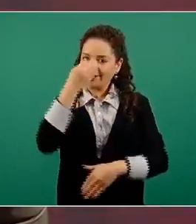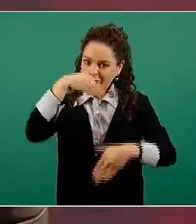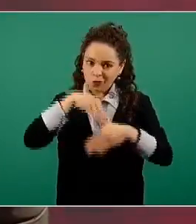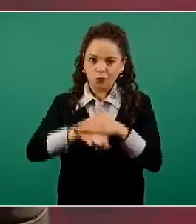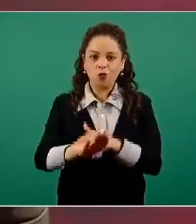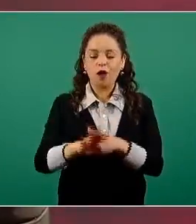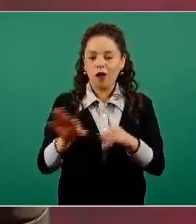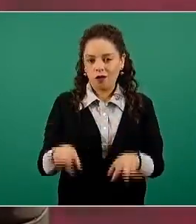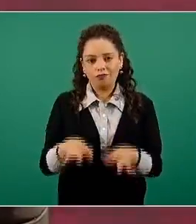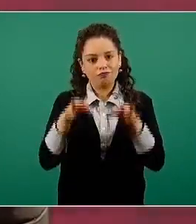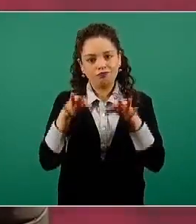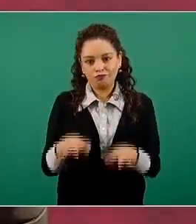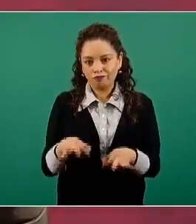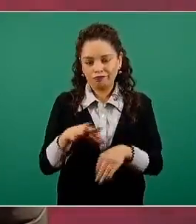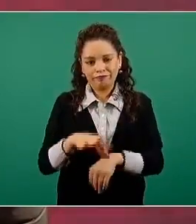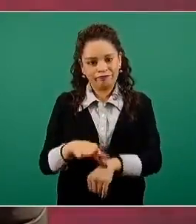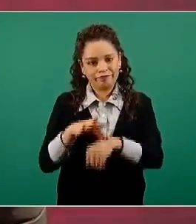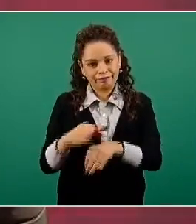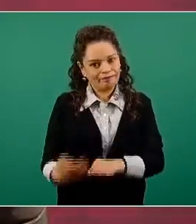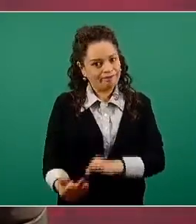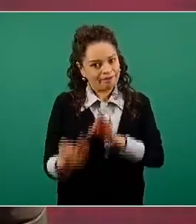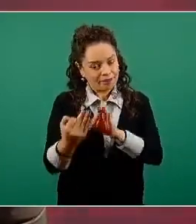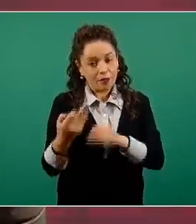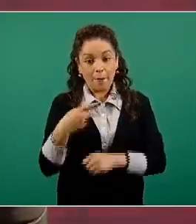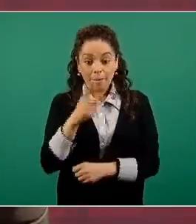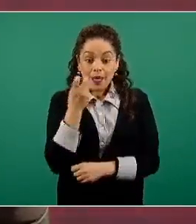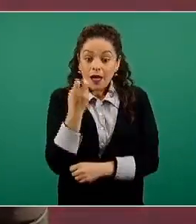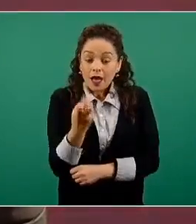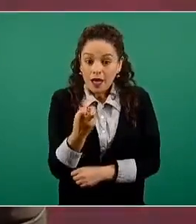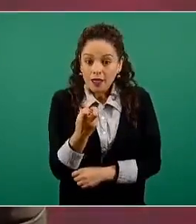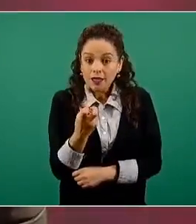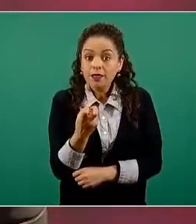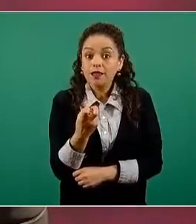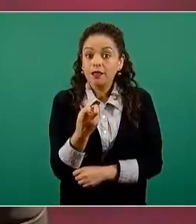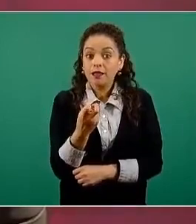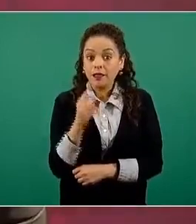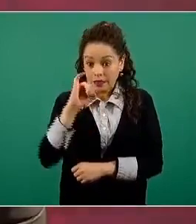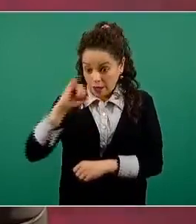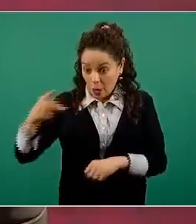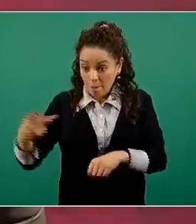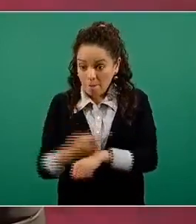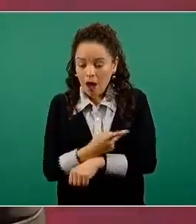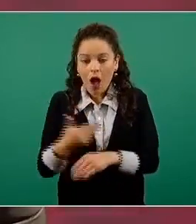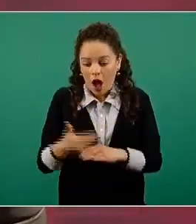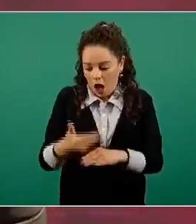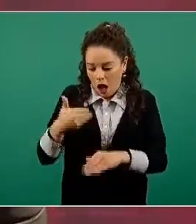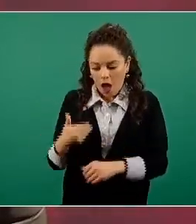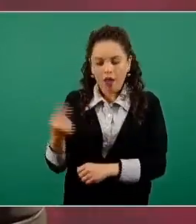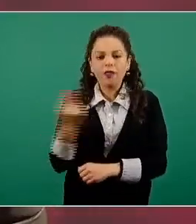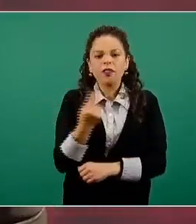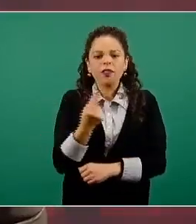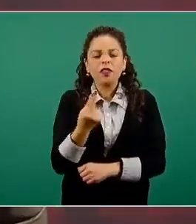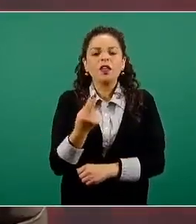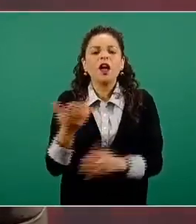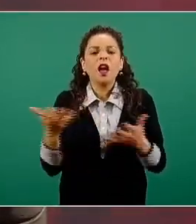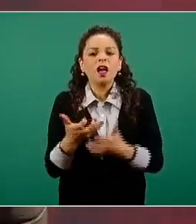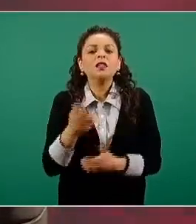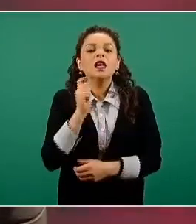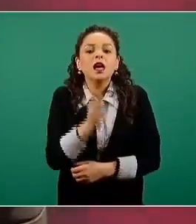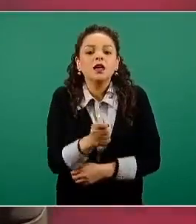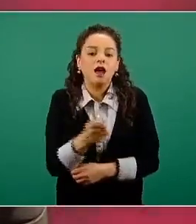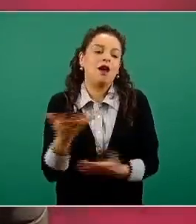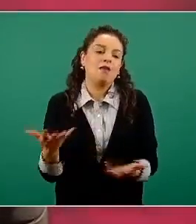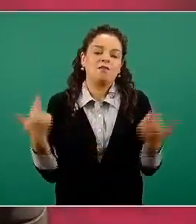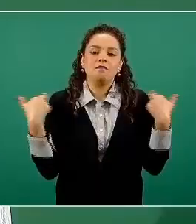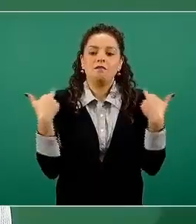presenciales, y que para que esto suceda, lo ideal sería que las maestras y los maestros,